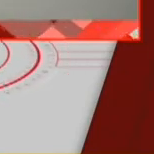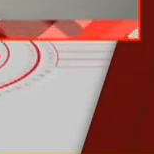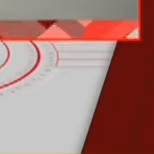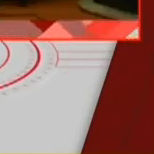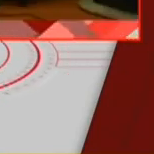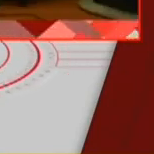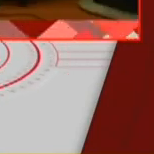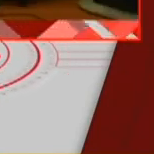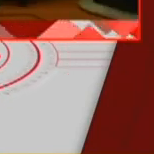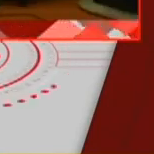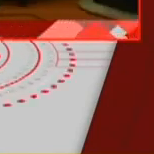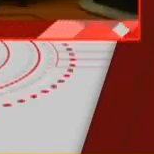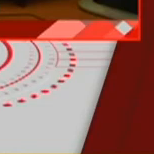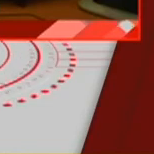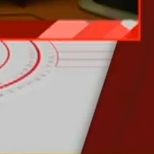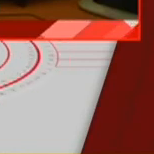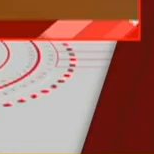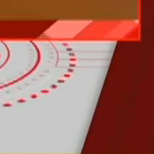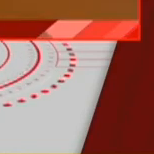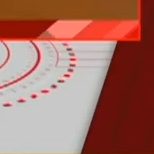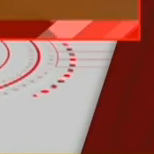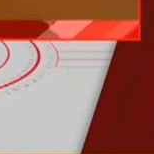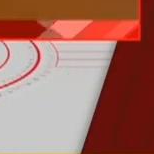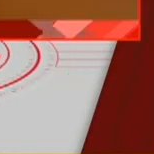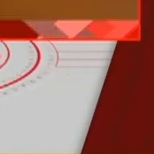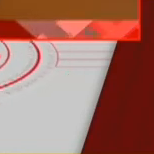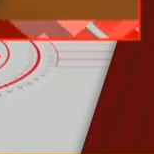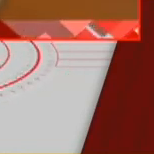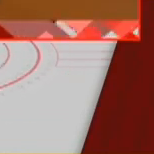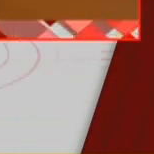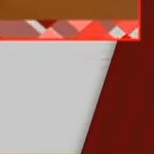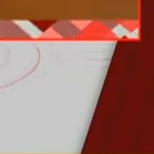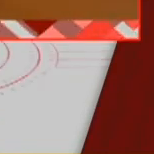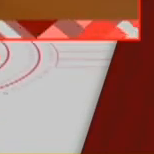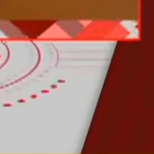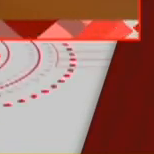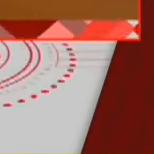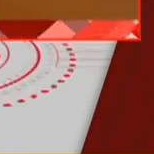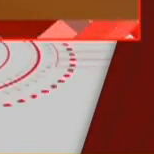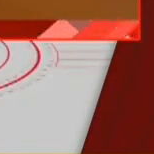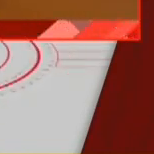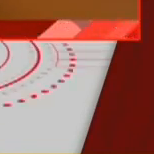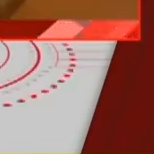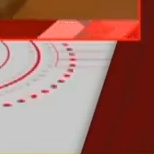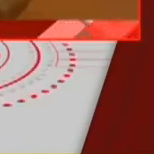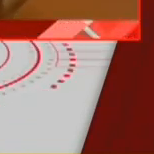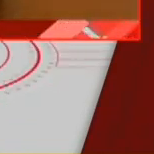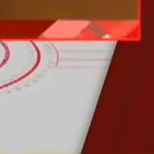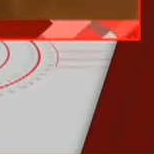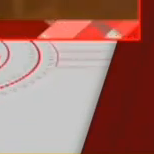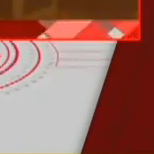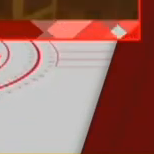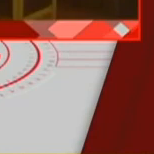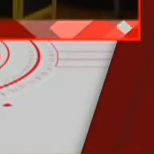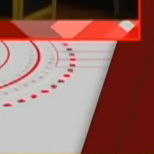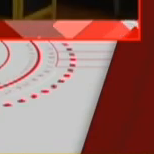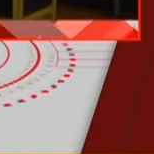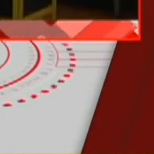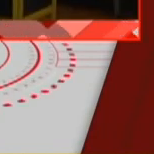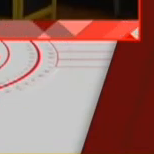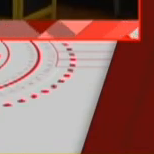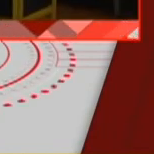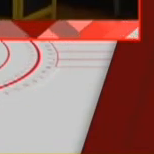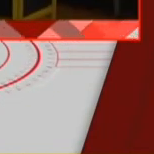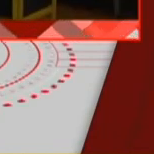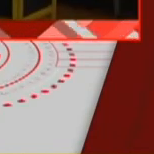digo? Lo que nos falta son vidas para ir ahí y realmente investigar y sacar el jugo, porque hay mucha información inédita que se ha ido quedando